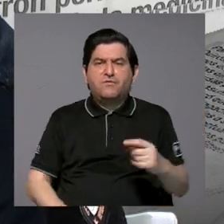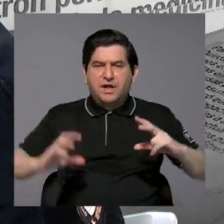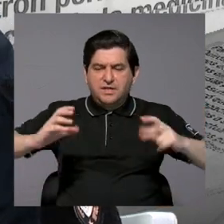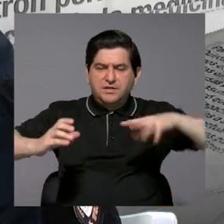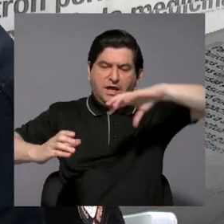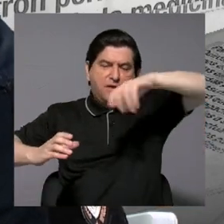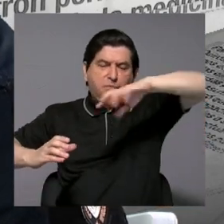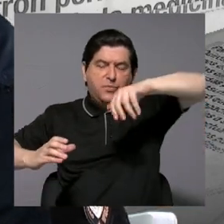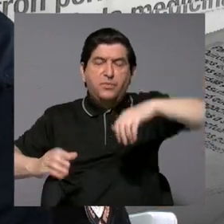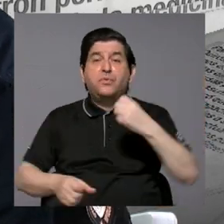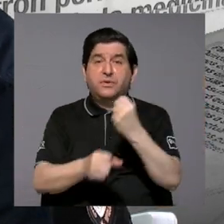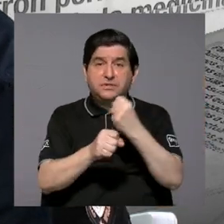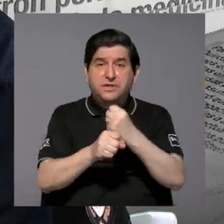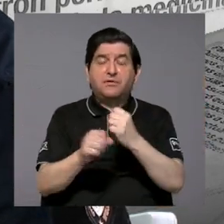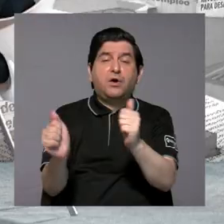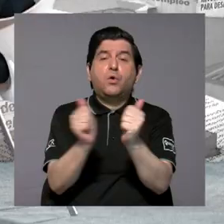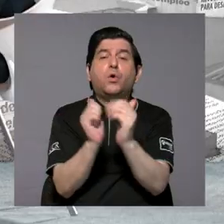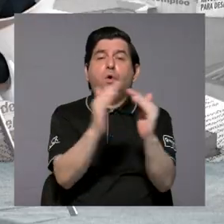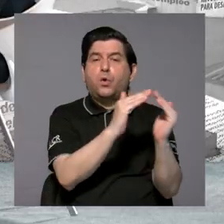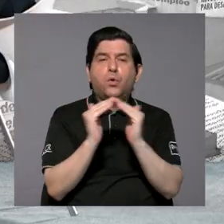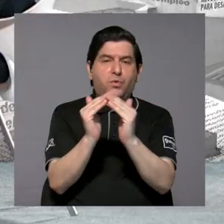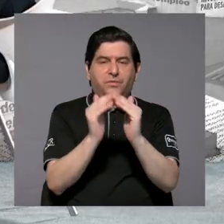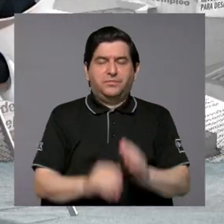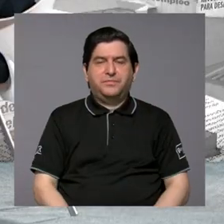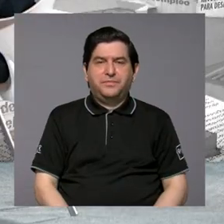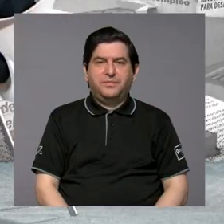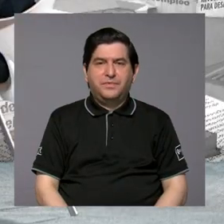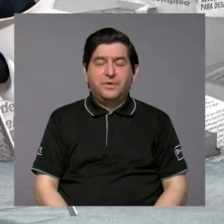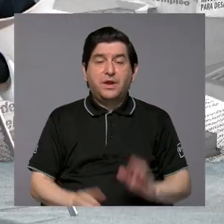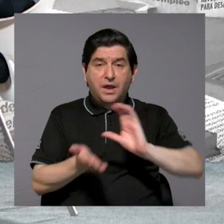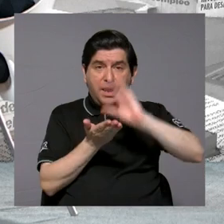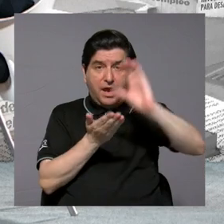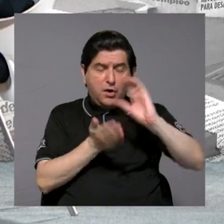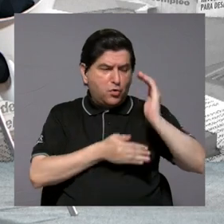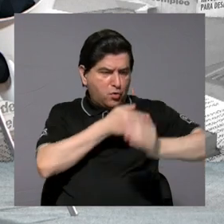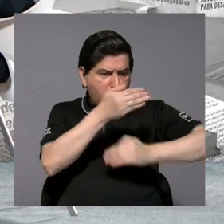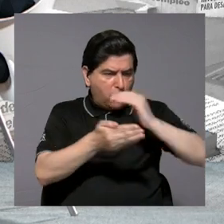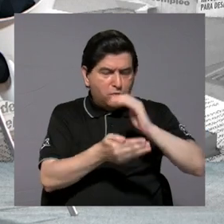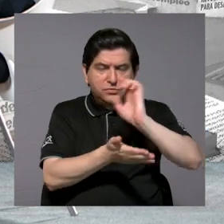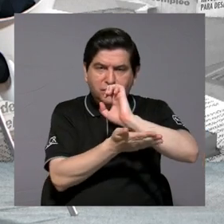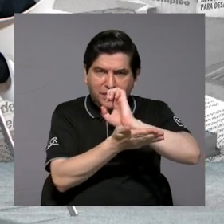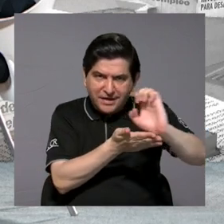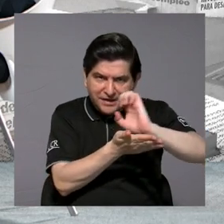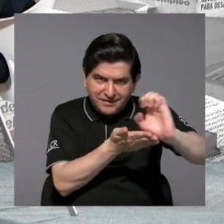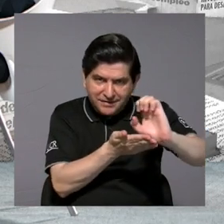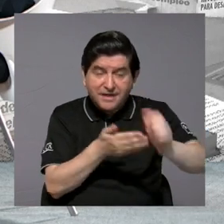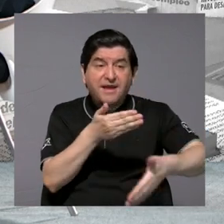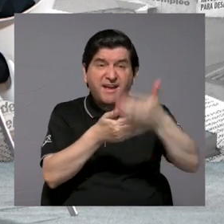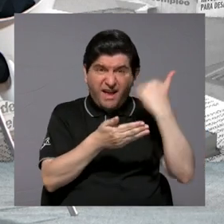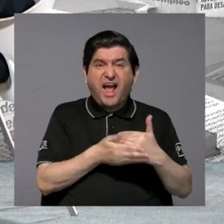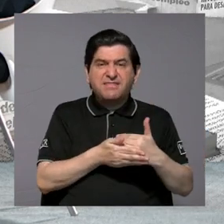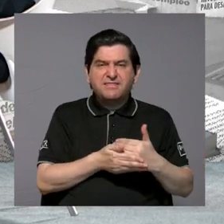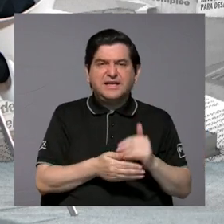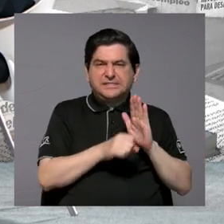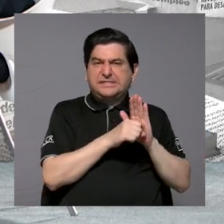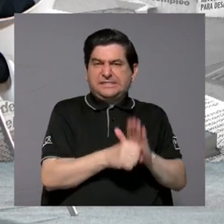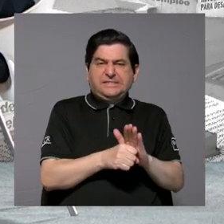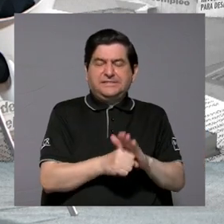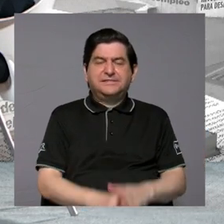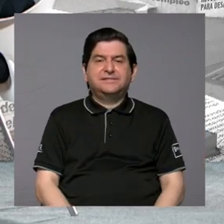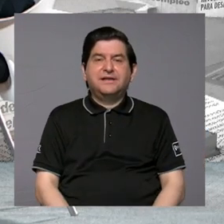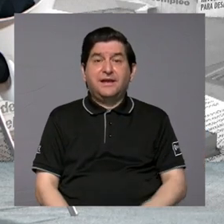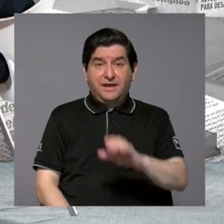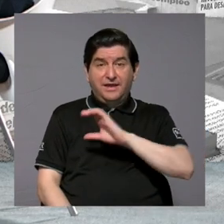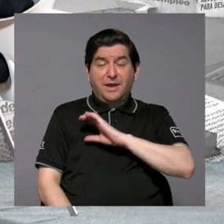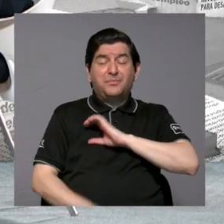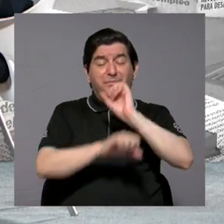tipo de cosas lo trabajamos con la comunidad Entonces el curso evoluciona que ya se vuelve preventivo antes sí era un poquito represivo porque veníamos de una